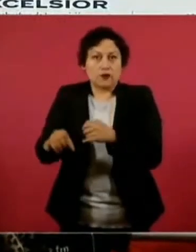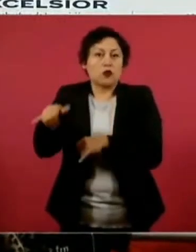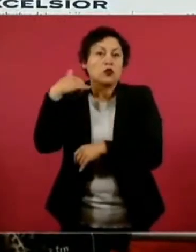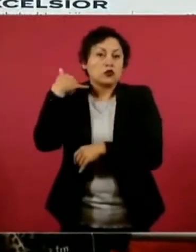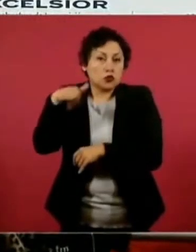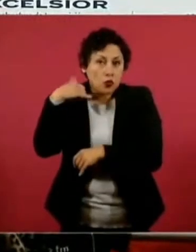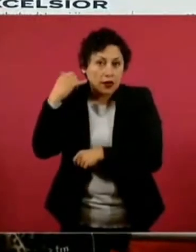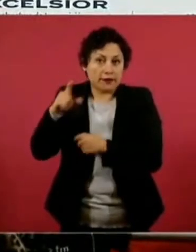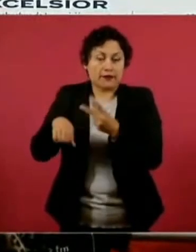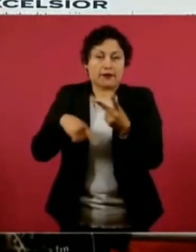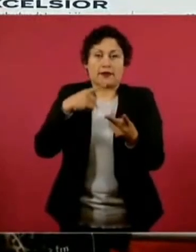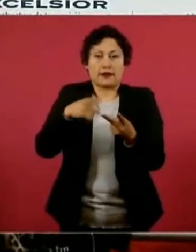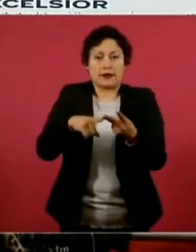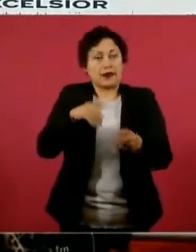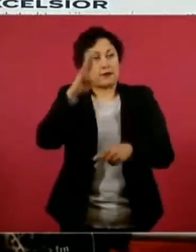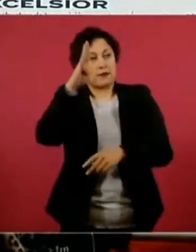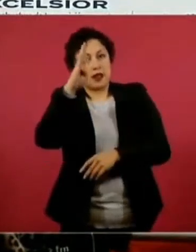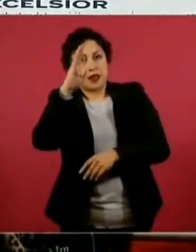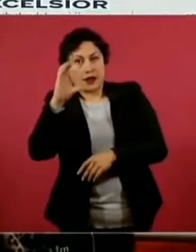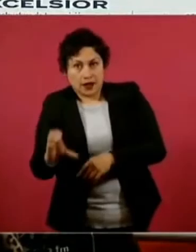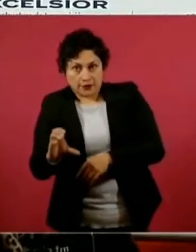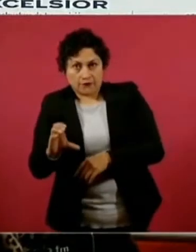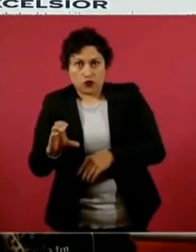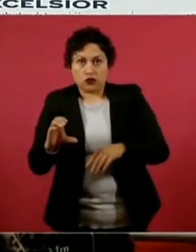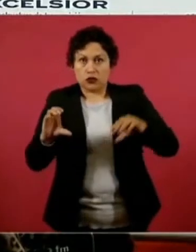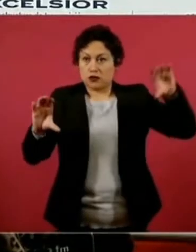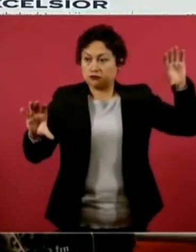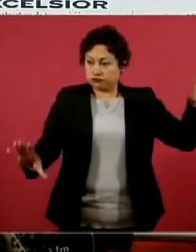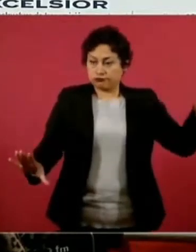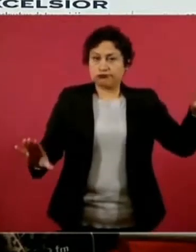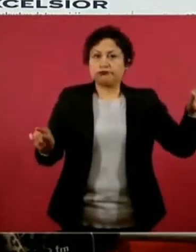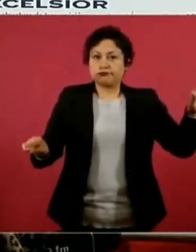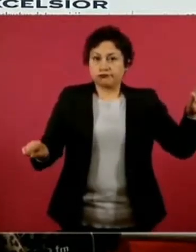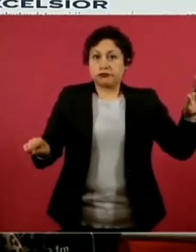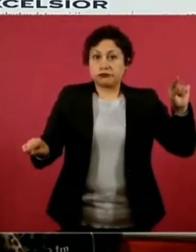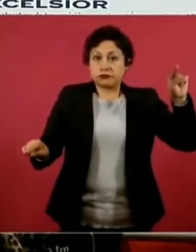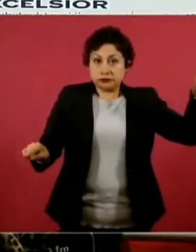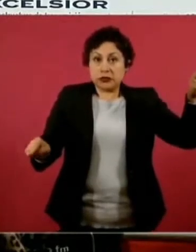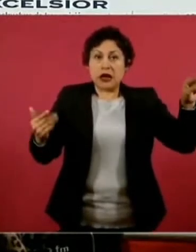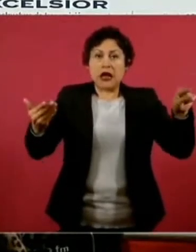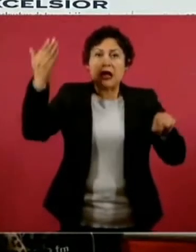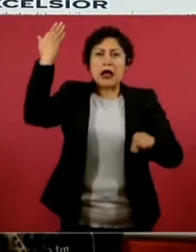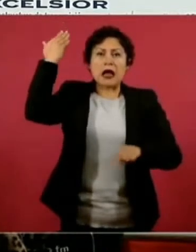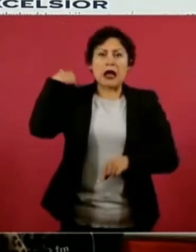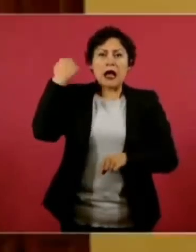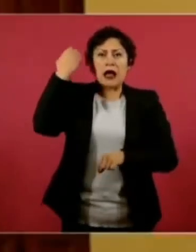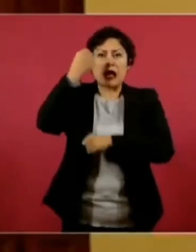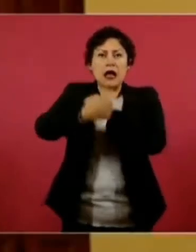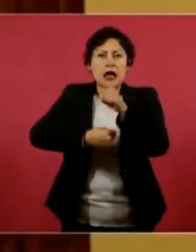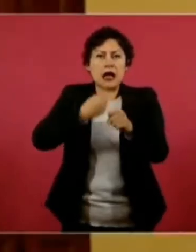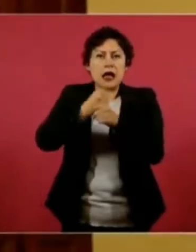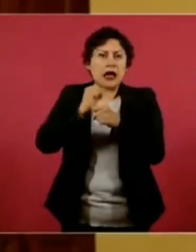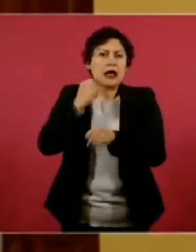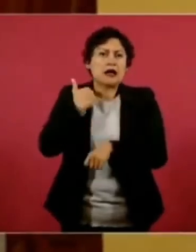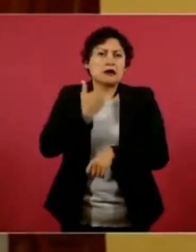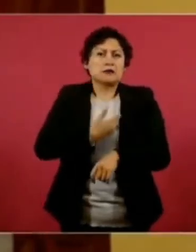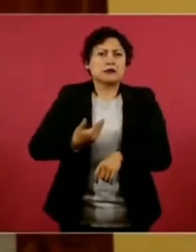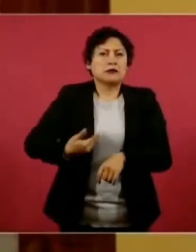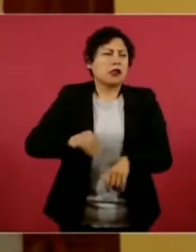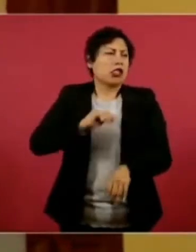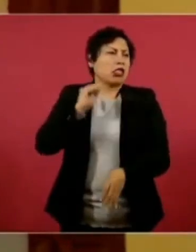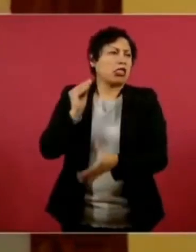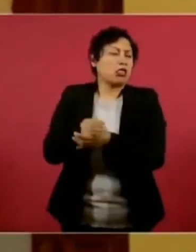Yucatán, la península de Baja California, fueron dos áreas que fueron olvidadas en las administraciones anteriores. Y no es una casualidad que hayan